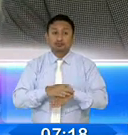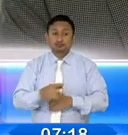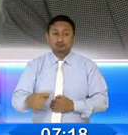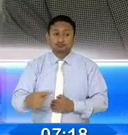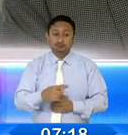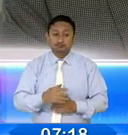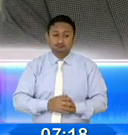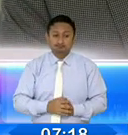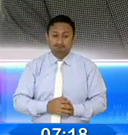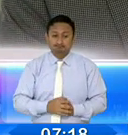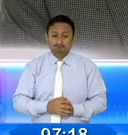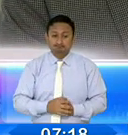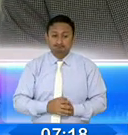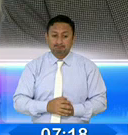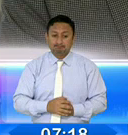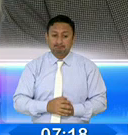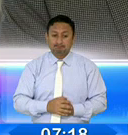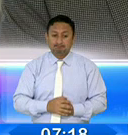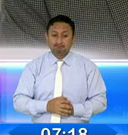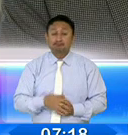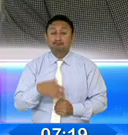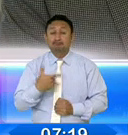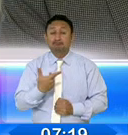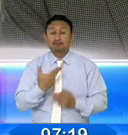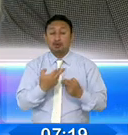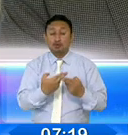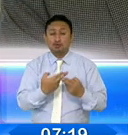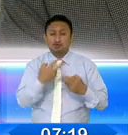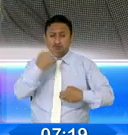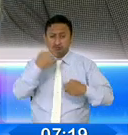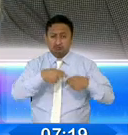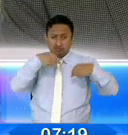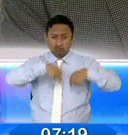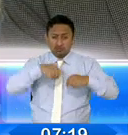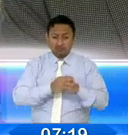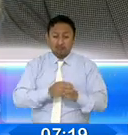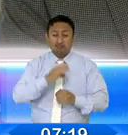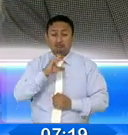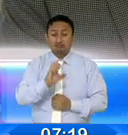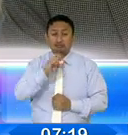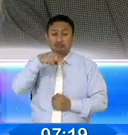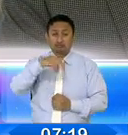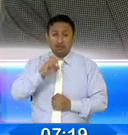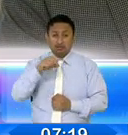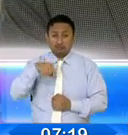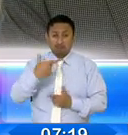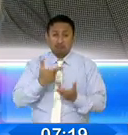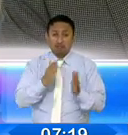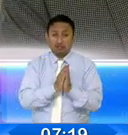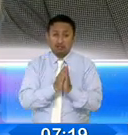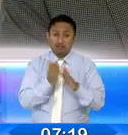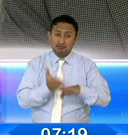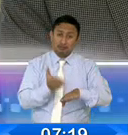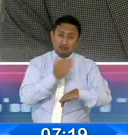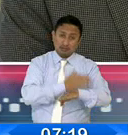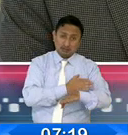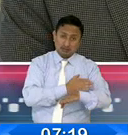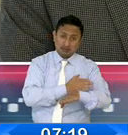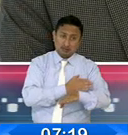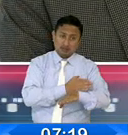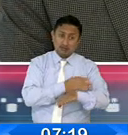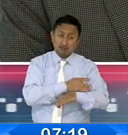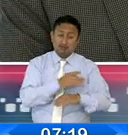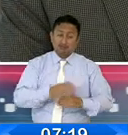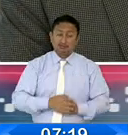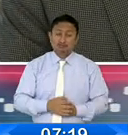no recibir una respuesta concreta por parte del CNE frente al pedido que se hizo en días pasados,